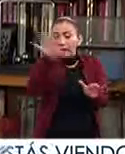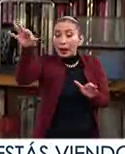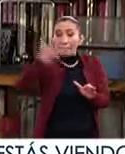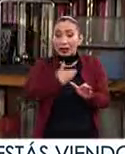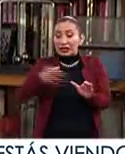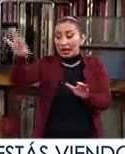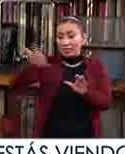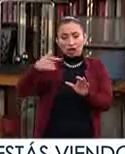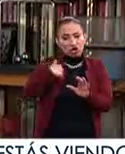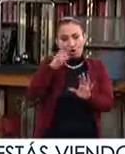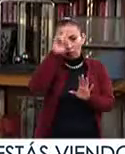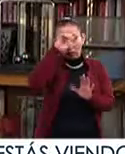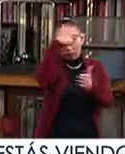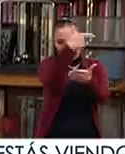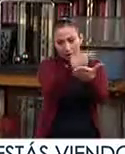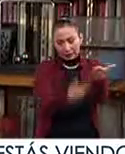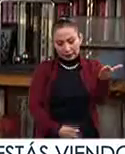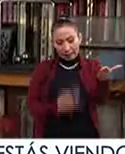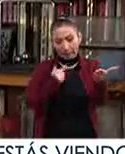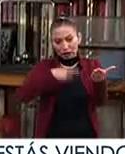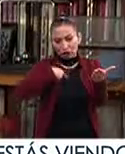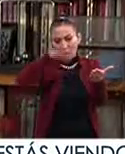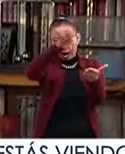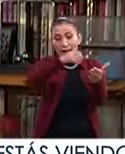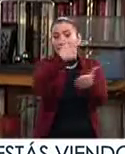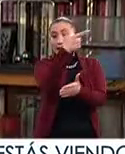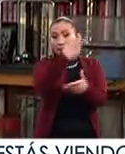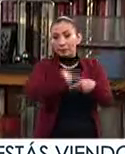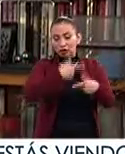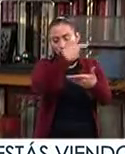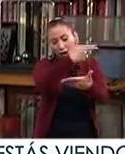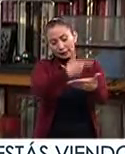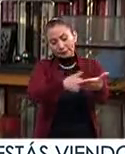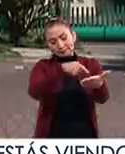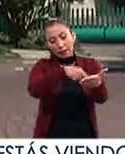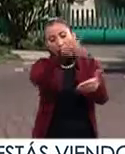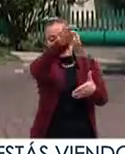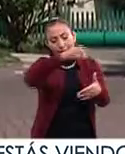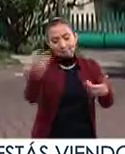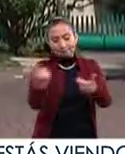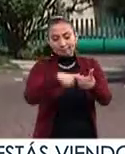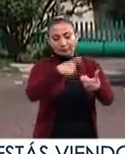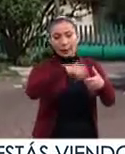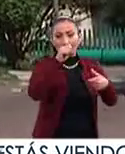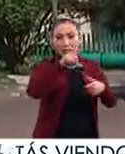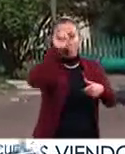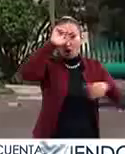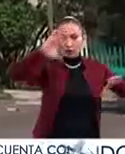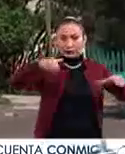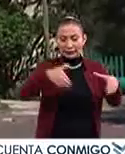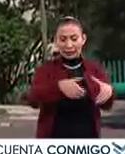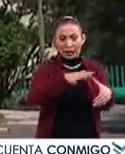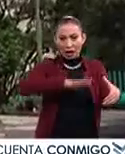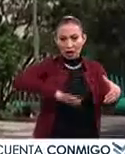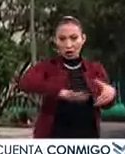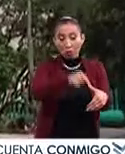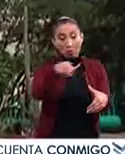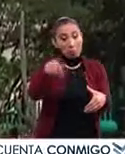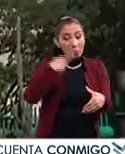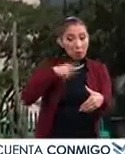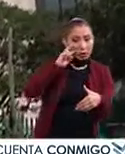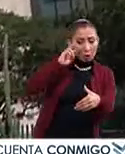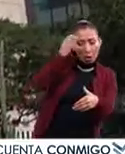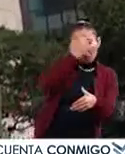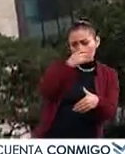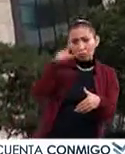el presidente. Yo estoy proponiendo una lista de 7 personas para que formen parte de este consejo, que me parecen gentes que en